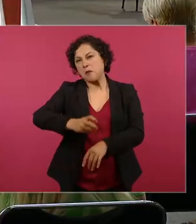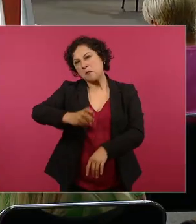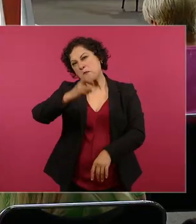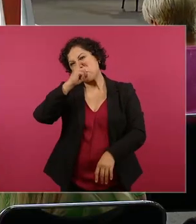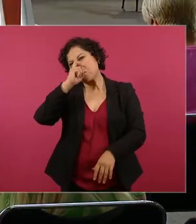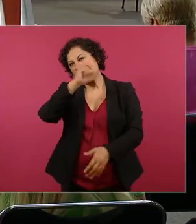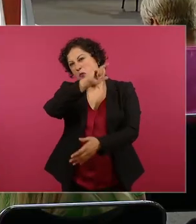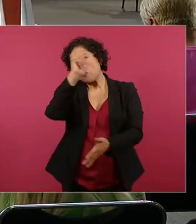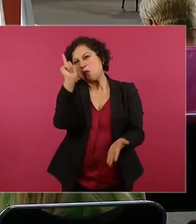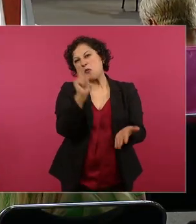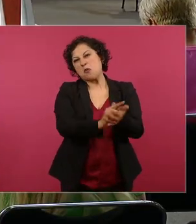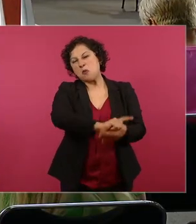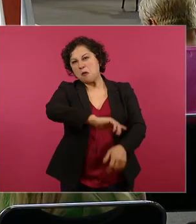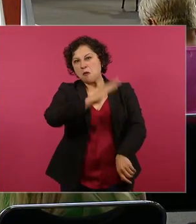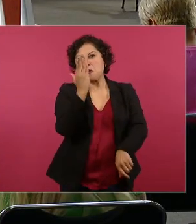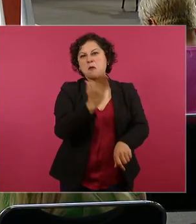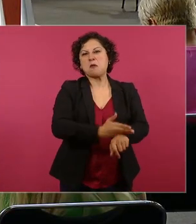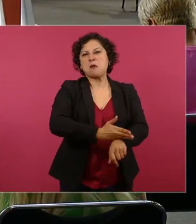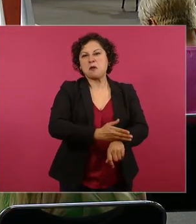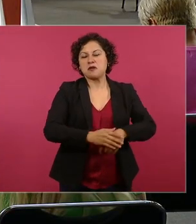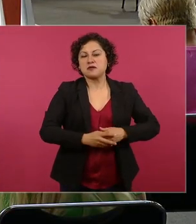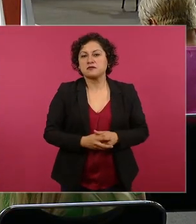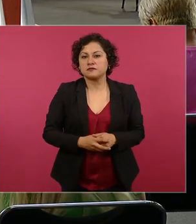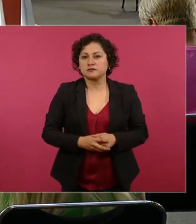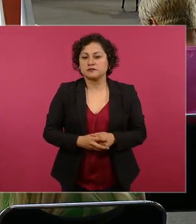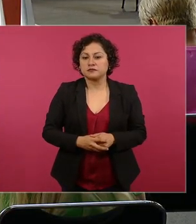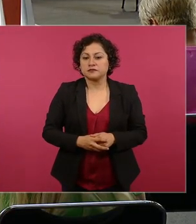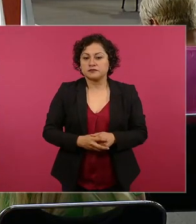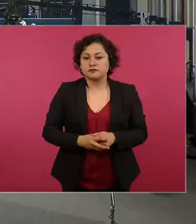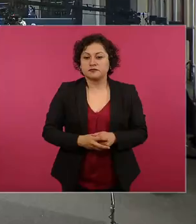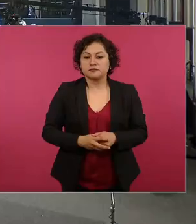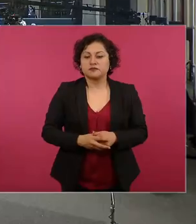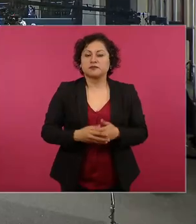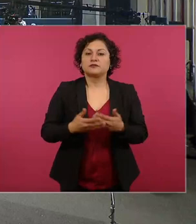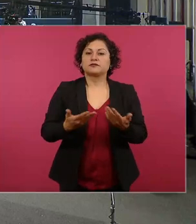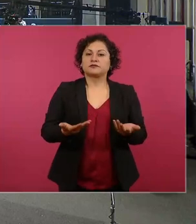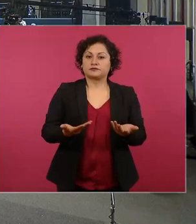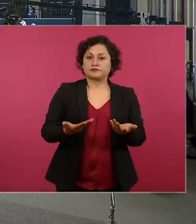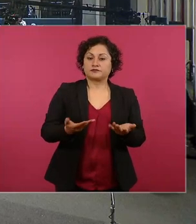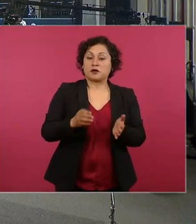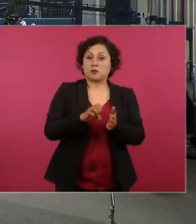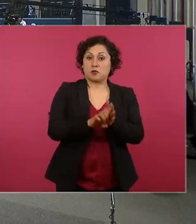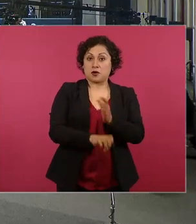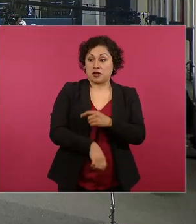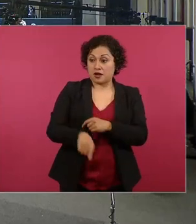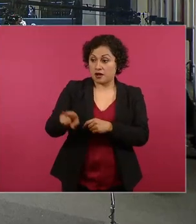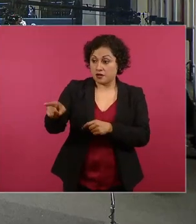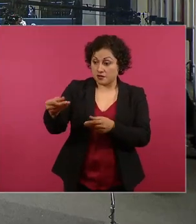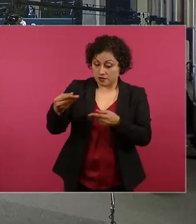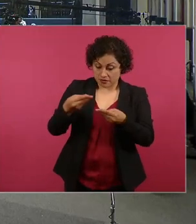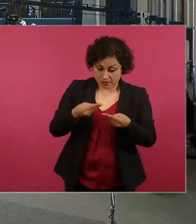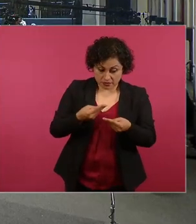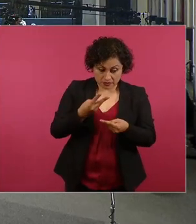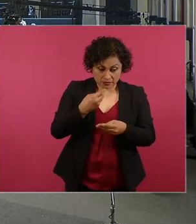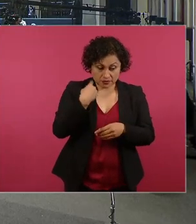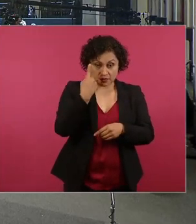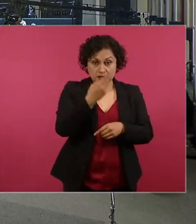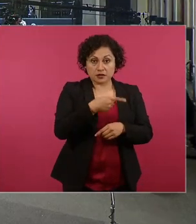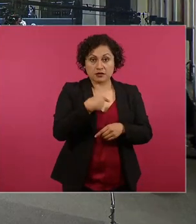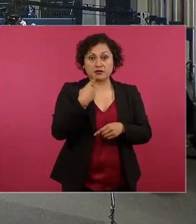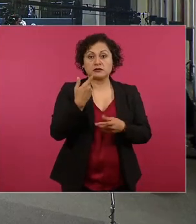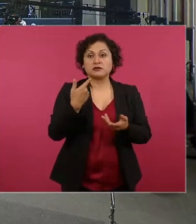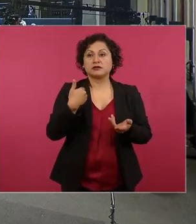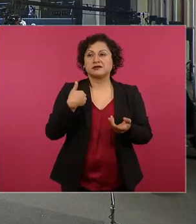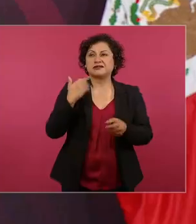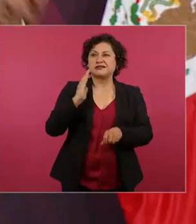¿Y cuánto hay que pagar de multa? Si en 3 horas, no, pues 25,000 pesos. Bueno, vamos a pagar